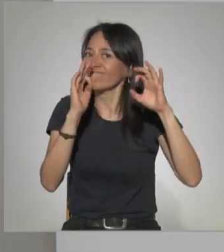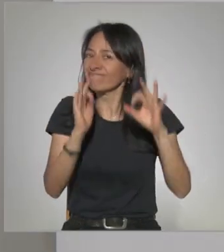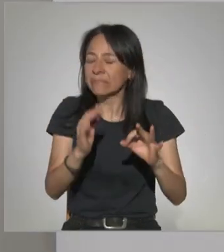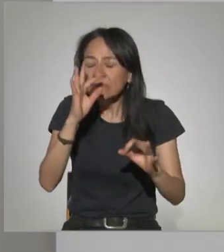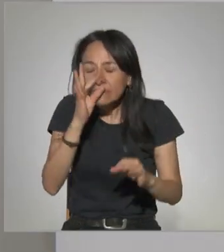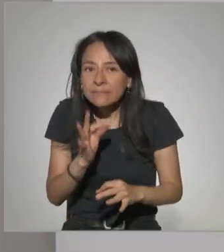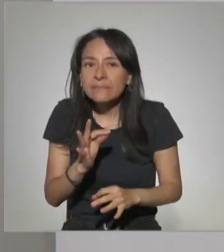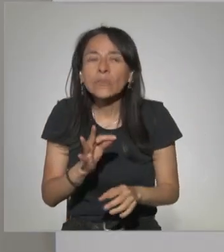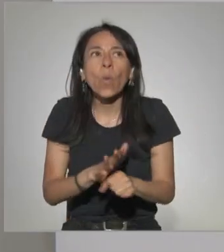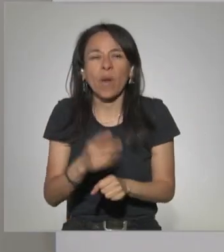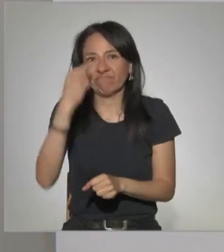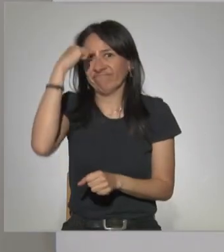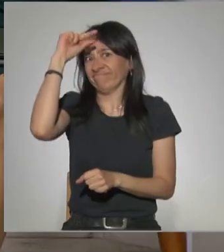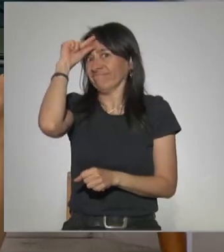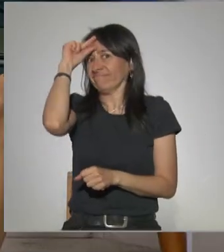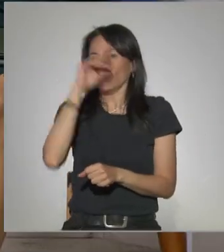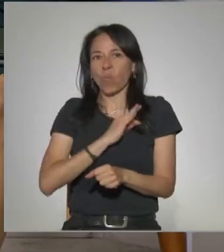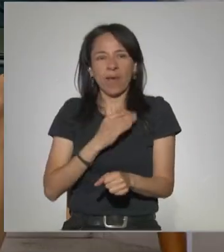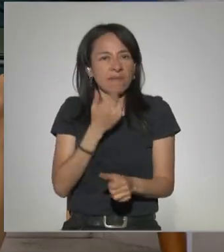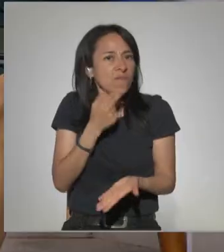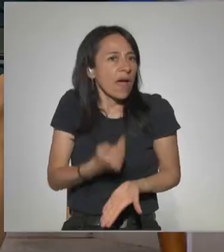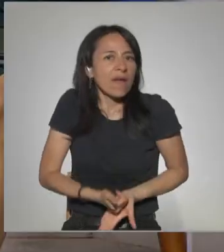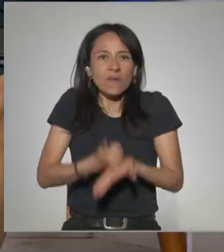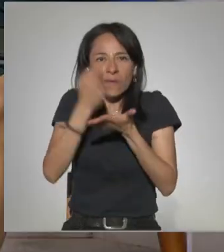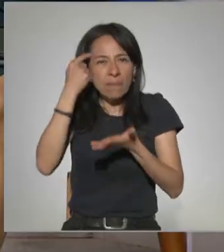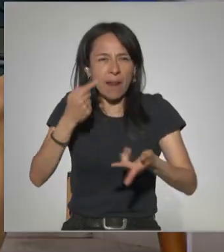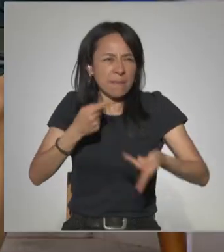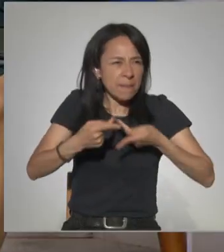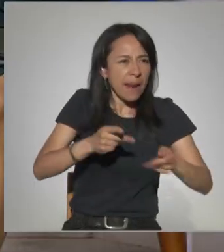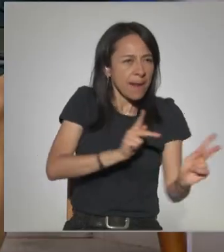la planificación, el juicio,